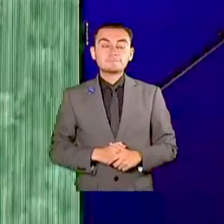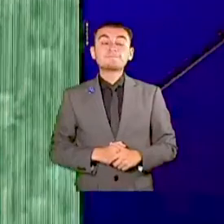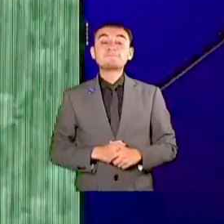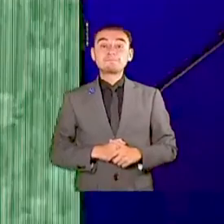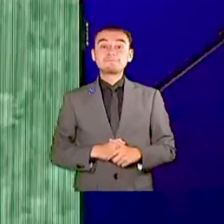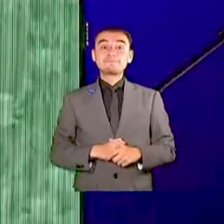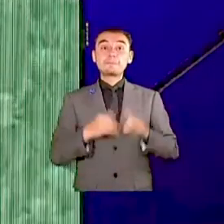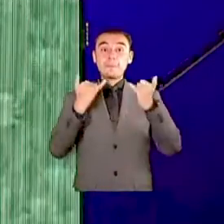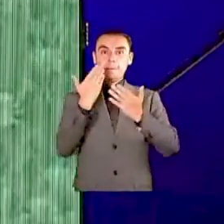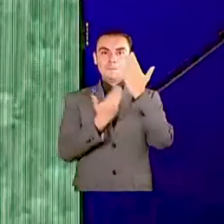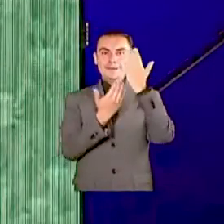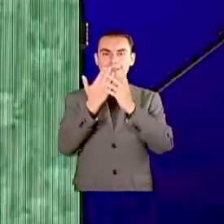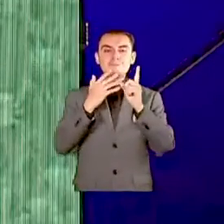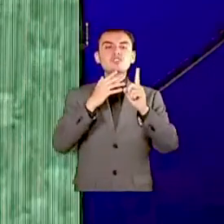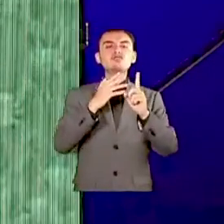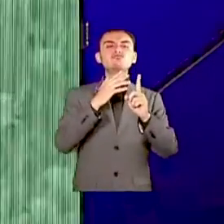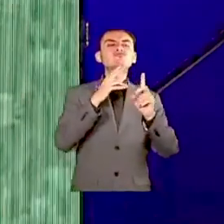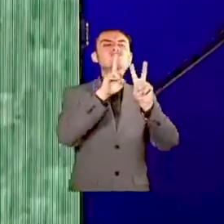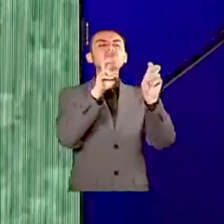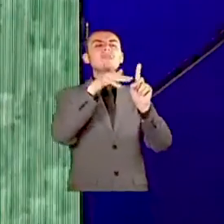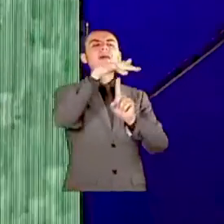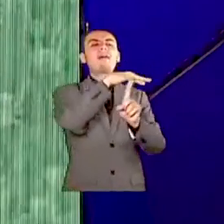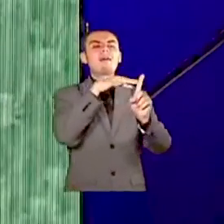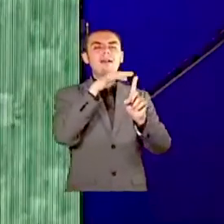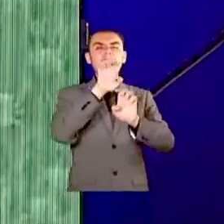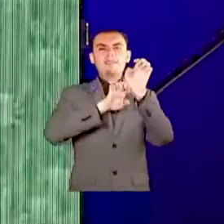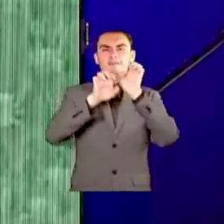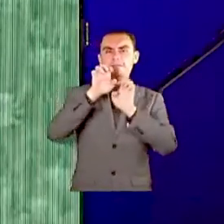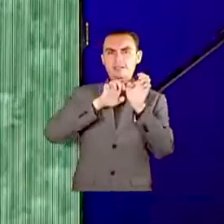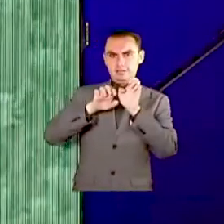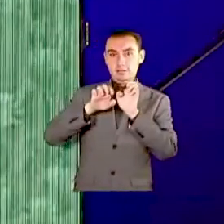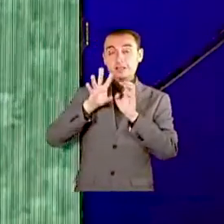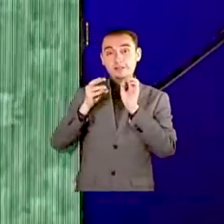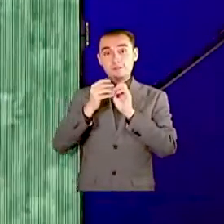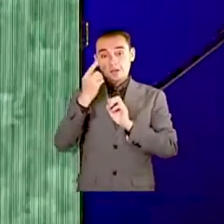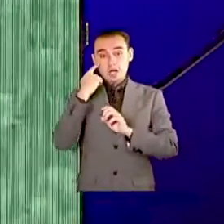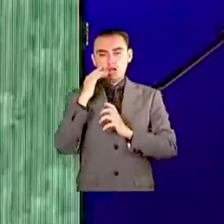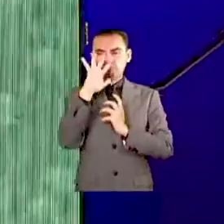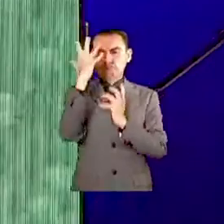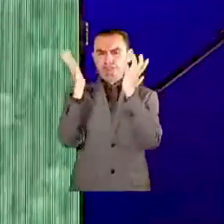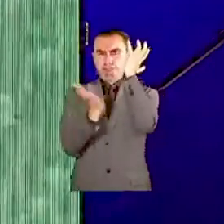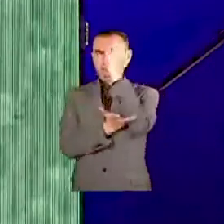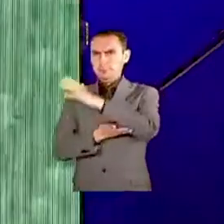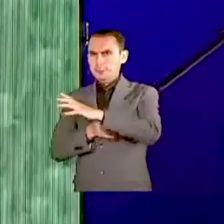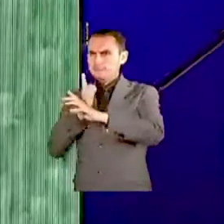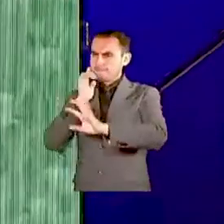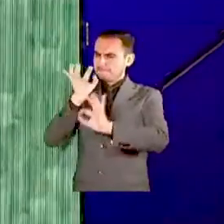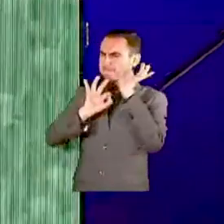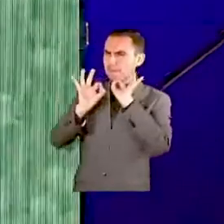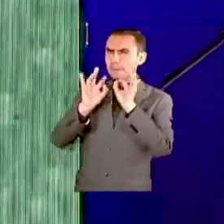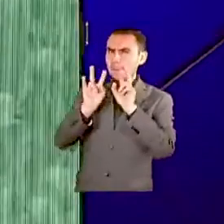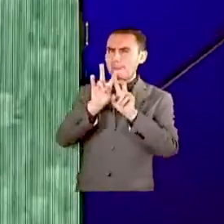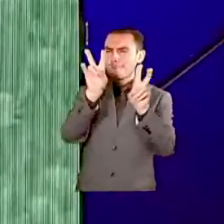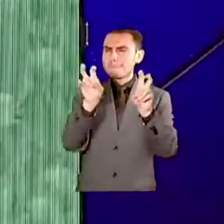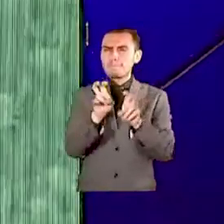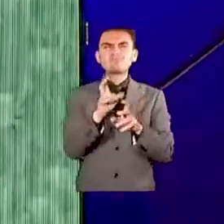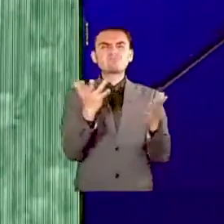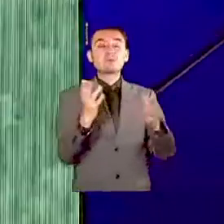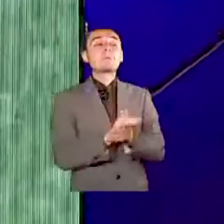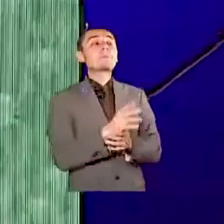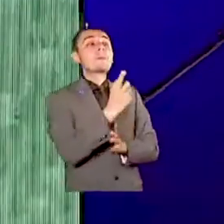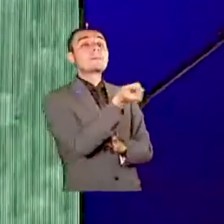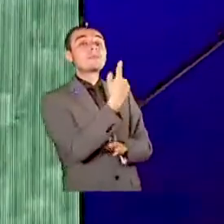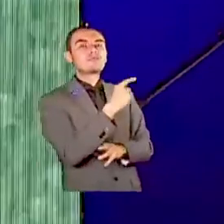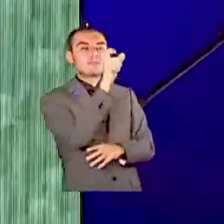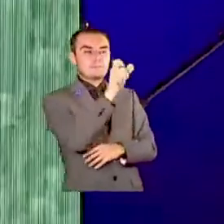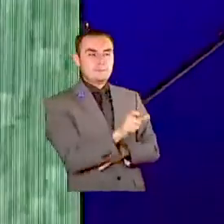Abrimos este tema de cambio climático, defensa del medio ambiente y lucha contra la deforestación con una pregunta que nos formula